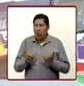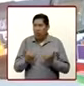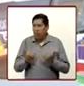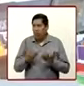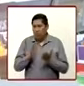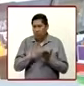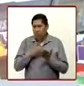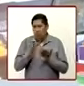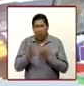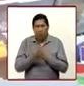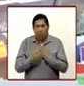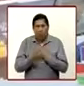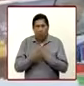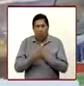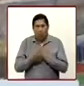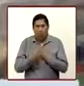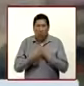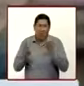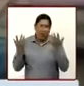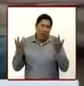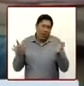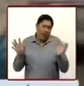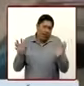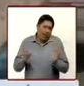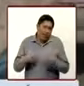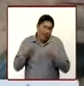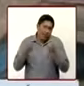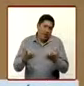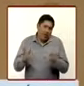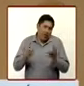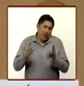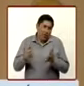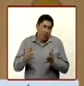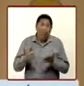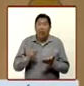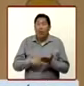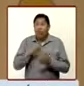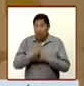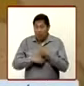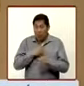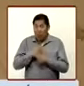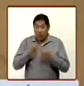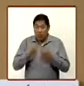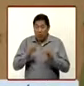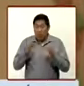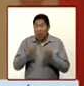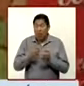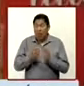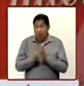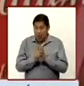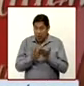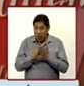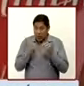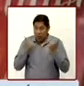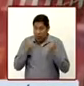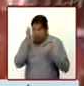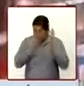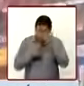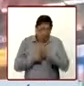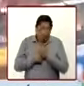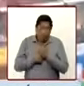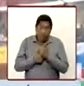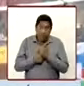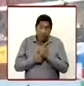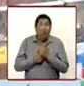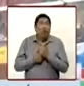ya hay fotocopia y los colegios entregan, ya no tanto. En estos años vendiendo libros, ¿usted diría que es una buena experiencia? ¿Es muy bonito vender